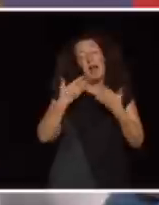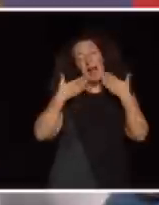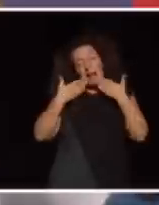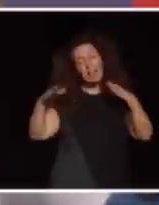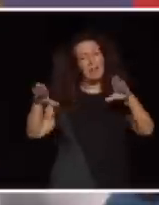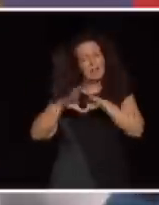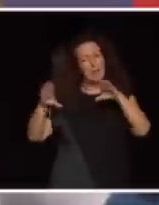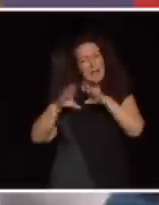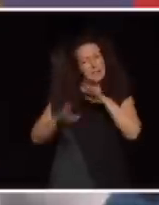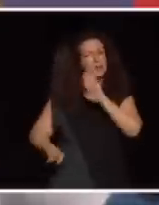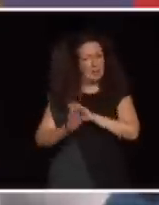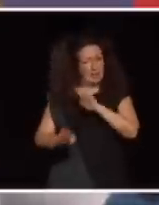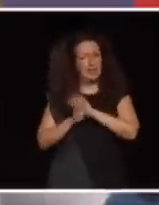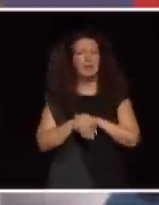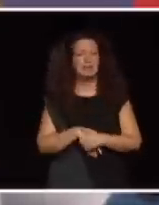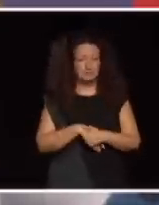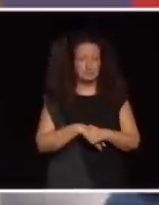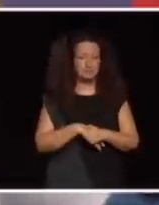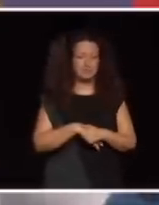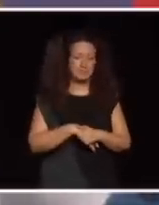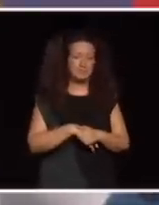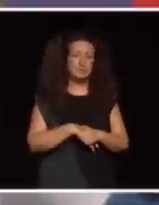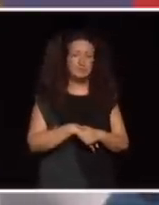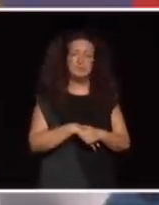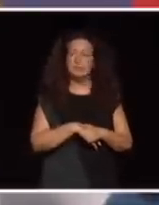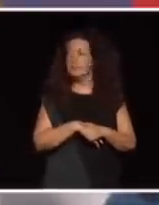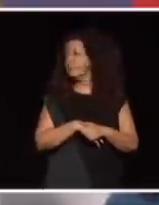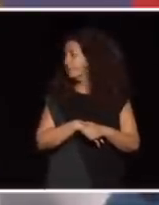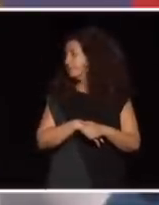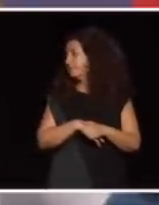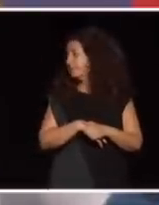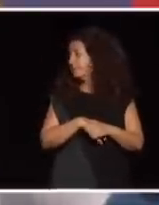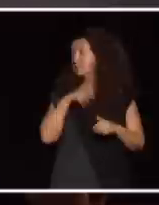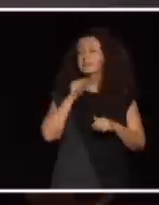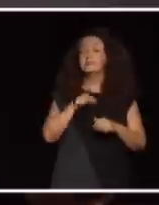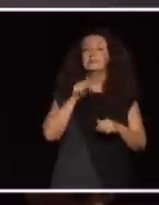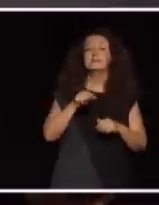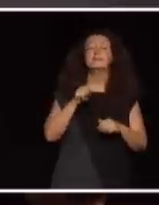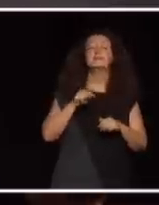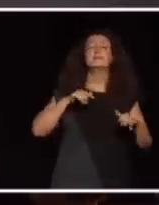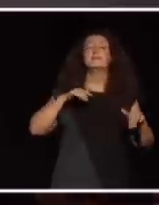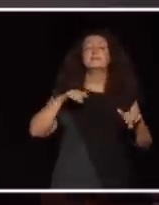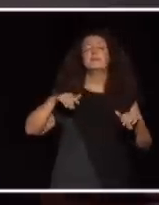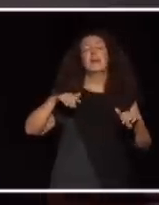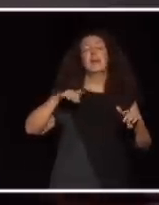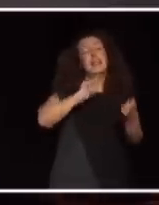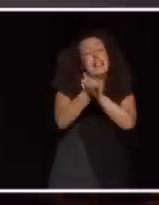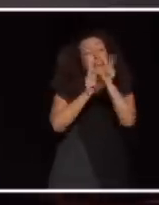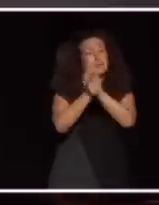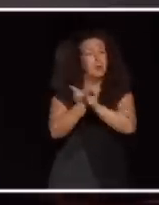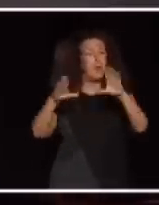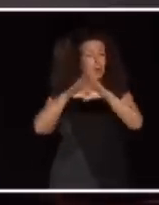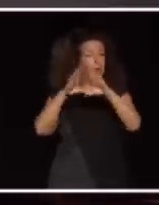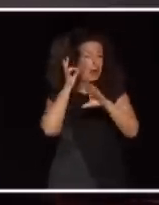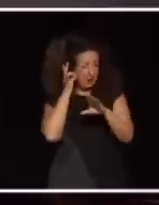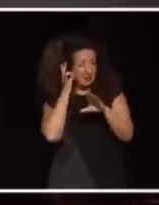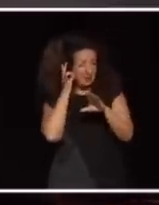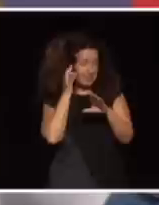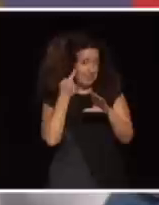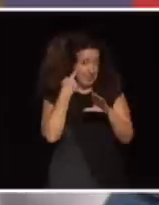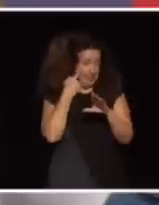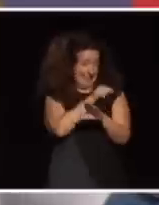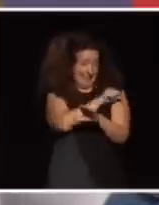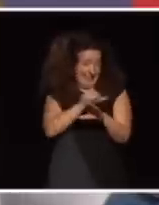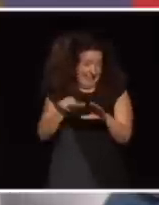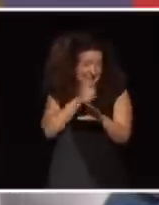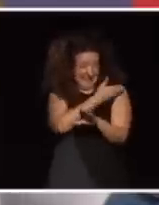feminismo. Pero llevar adelante esas transformaciones feministas lo hemos visto muy claro estas